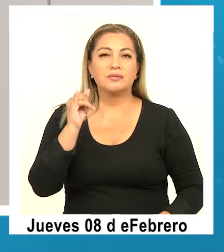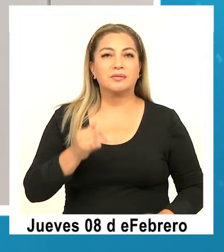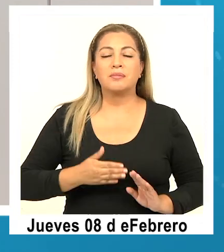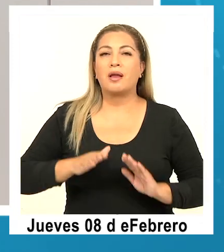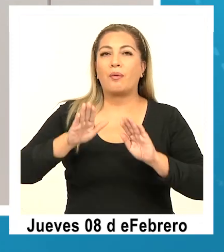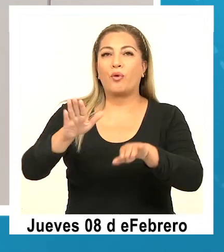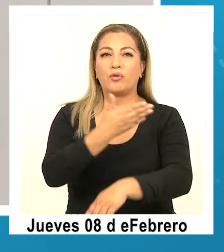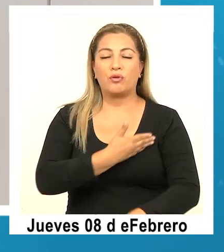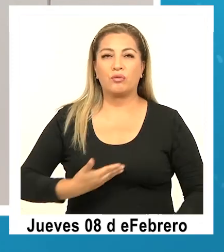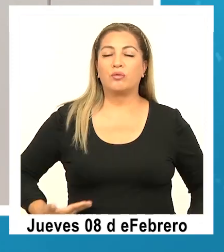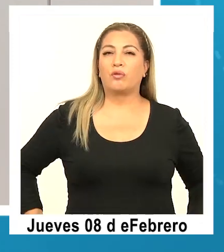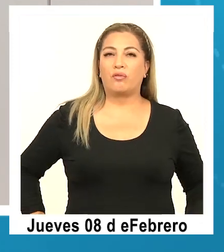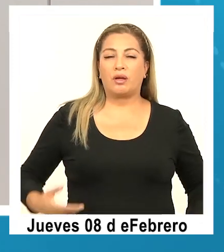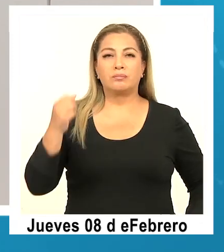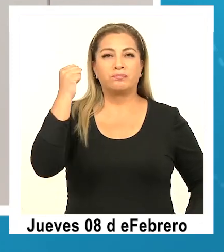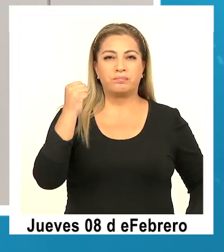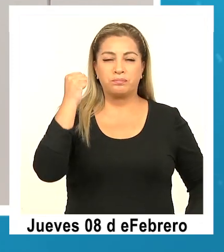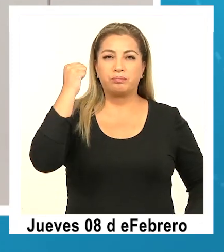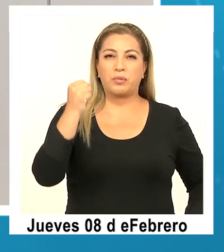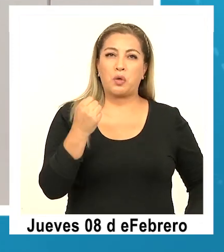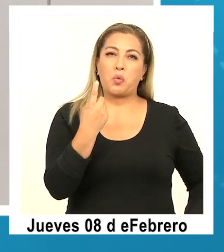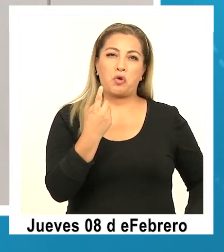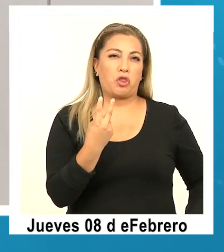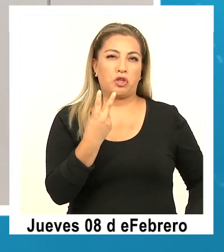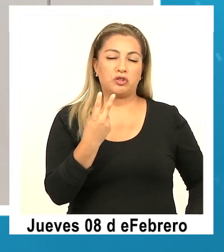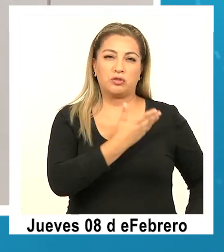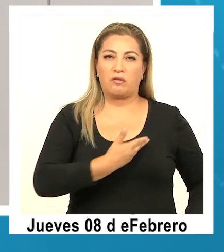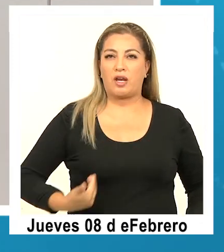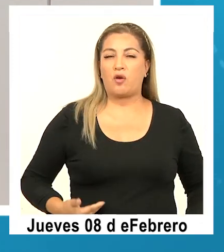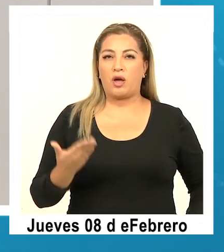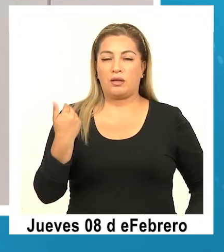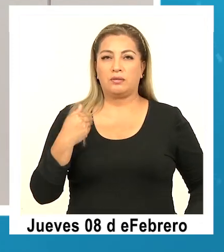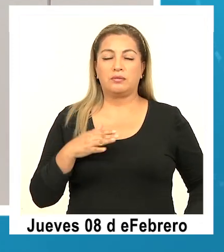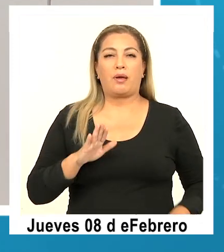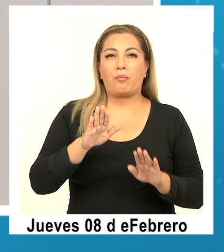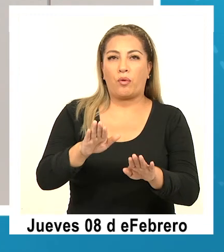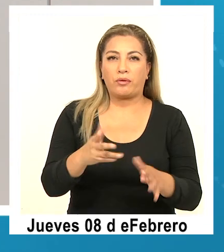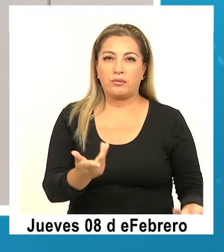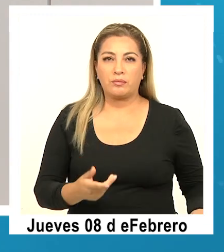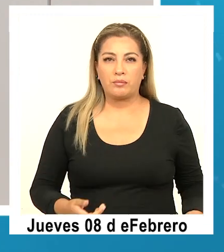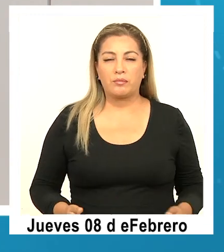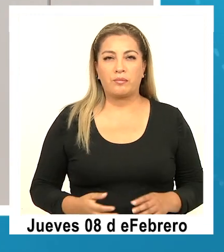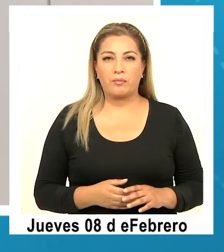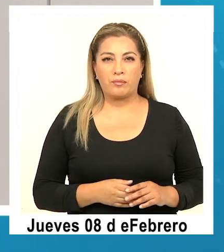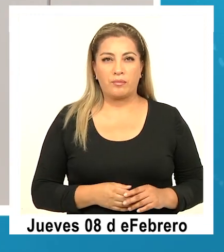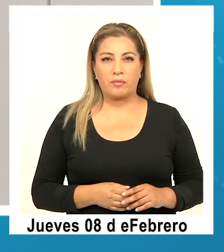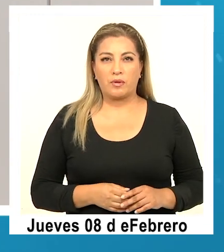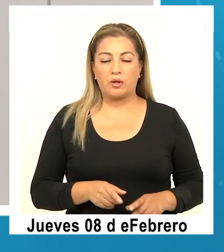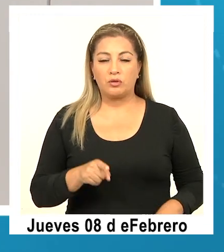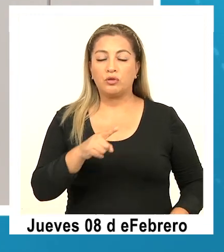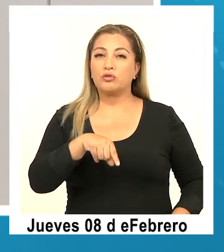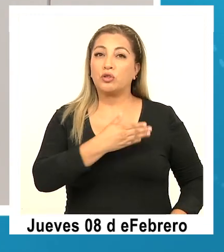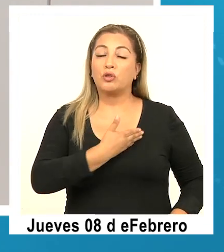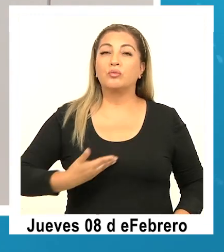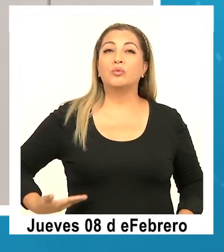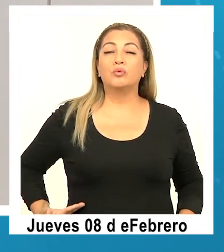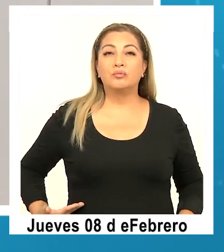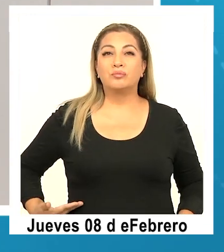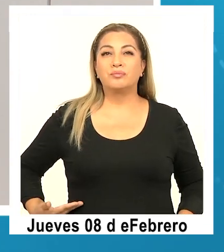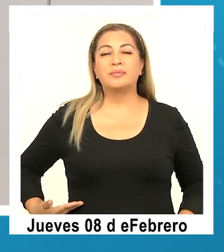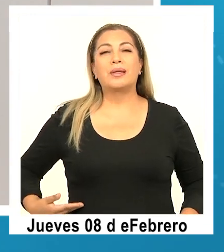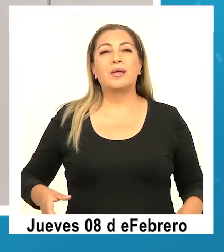apoyó el gobierno o los gobiernos del presidente Piñera, y uno como presidenta de un partido